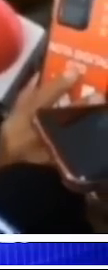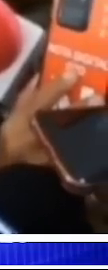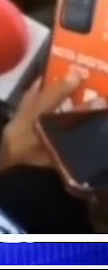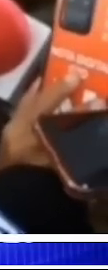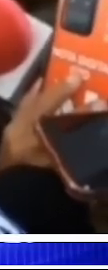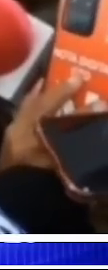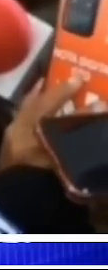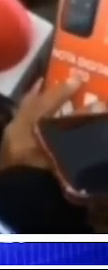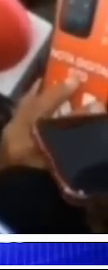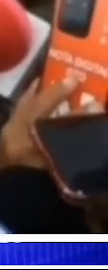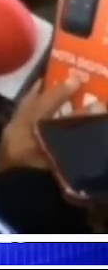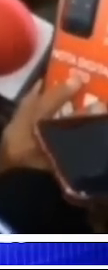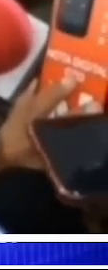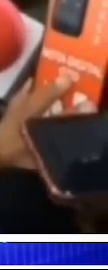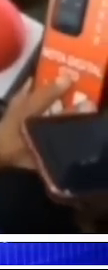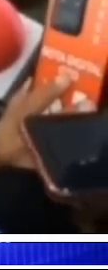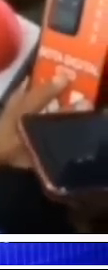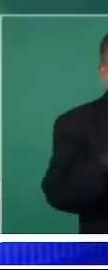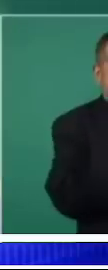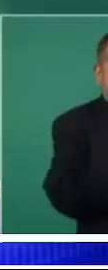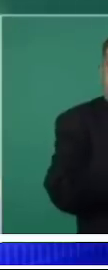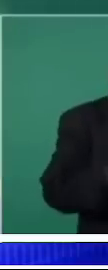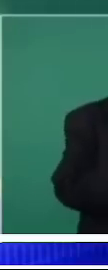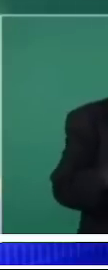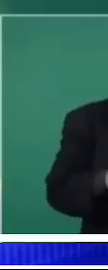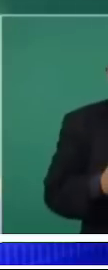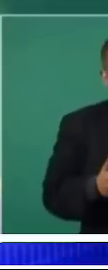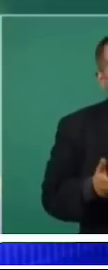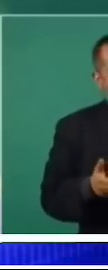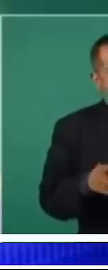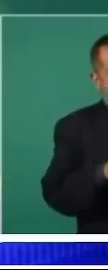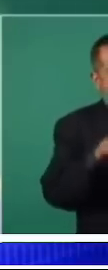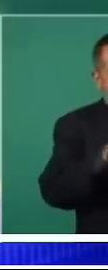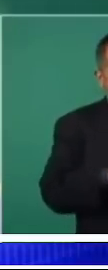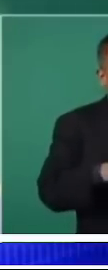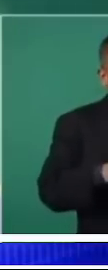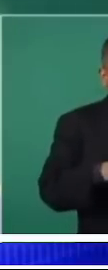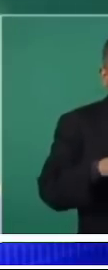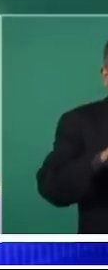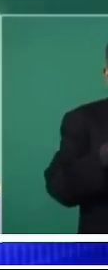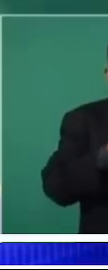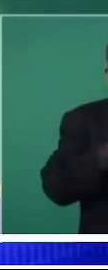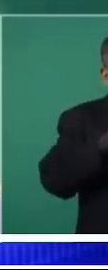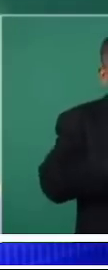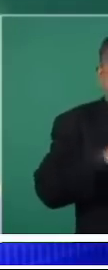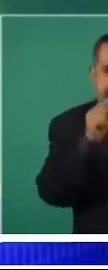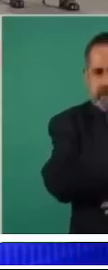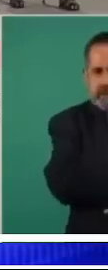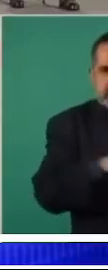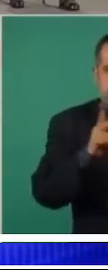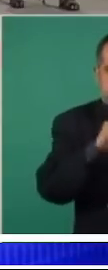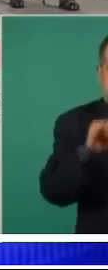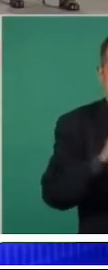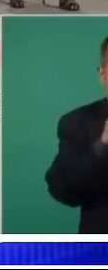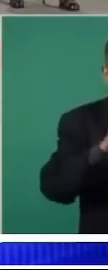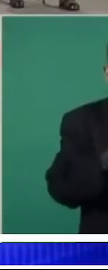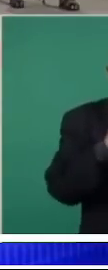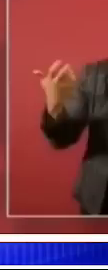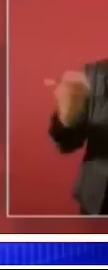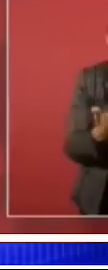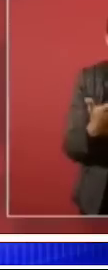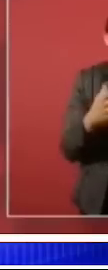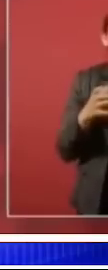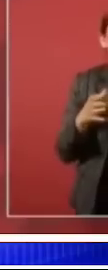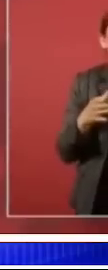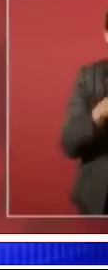esta molestia esta preocupación y ahí está Lo acabamos de Escuchar lo que decía hace un año el secretario de